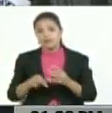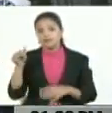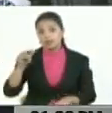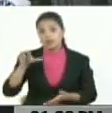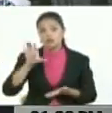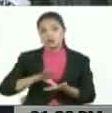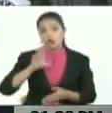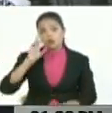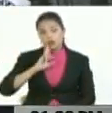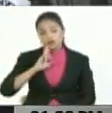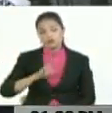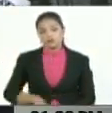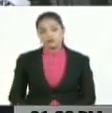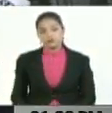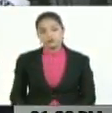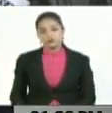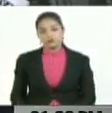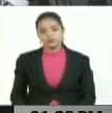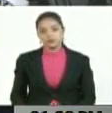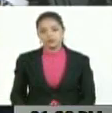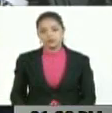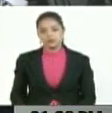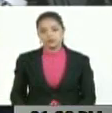Ciudad Bolívar, por ejemplo.